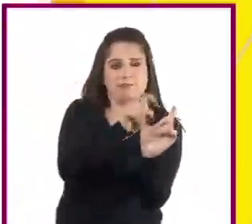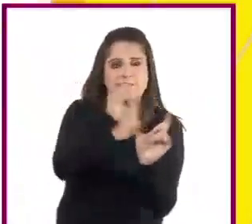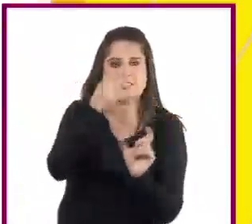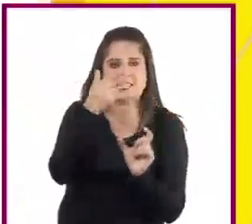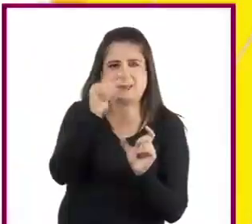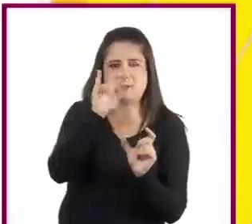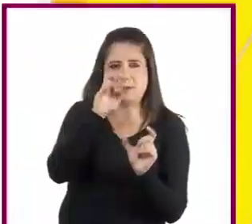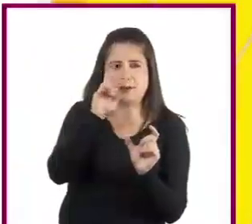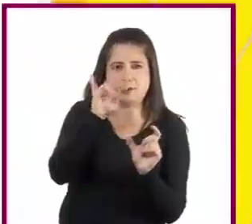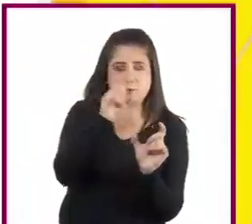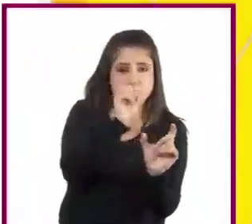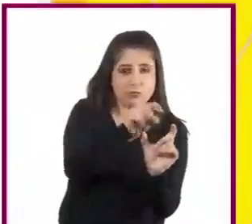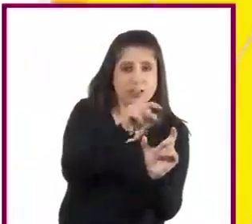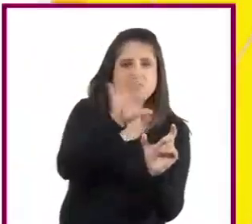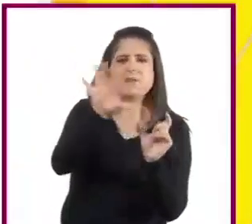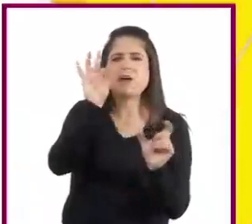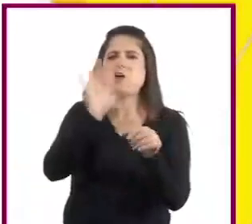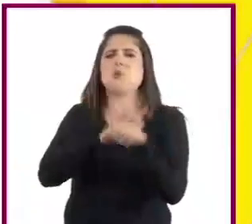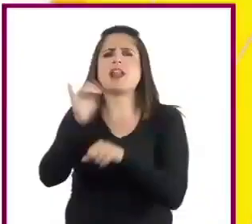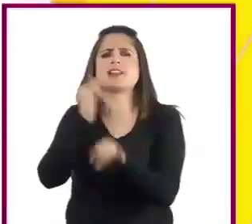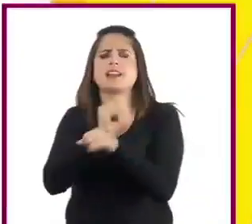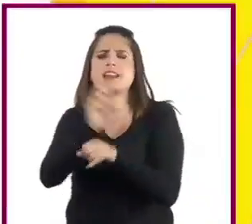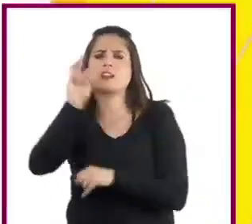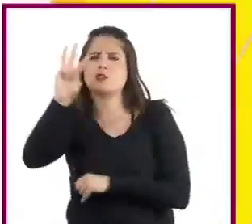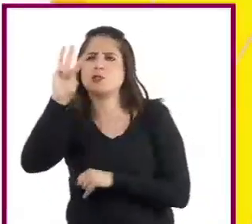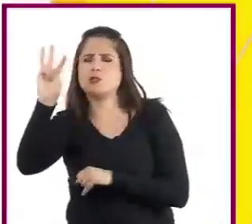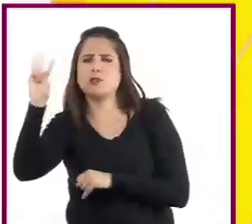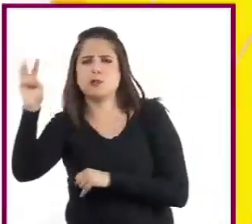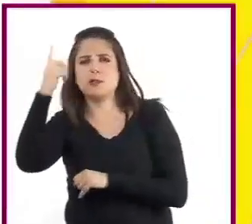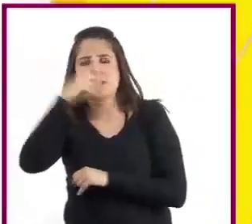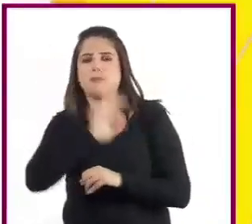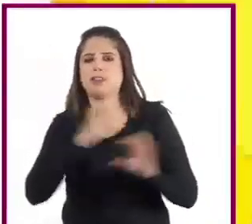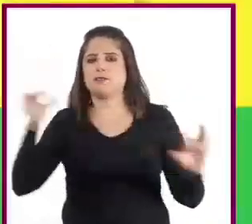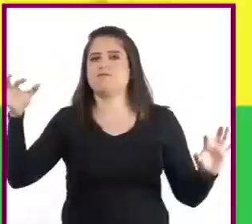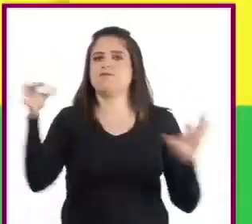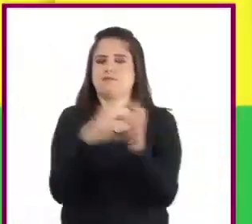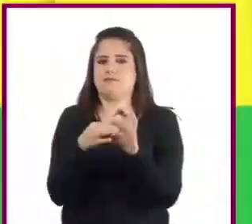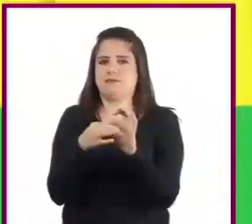y seleccionamos el archivo o página web para establecer el vínculo.